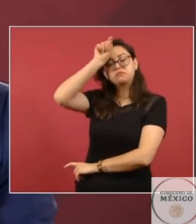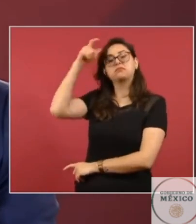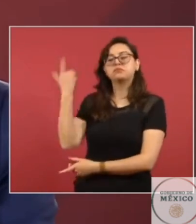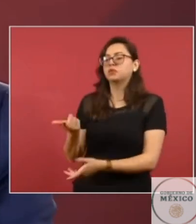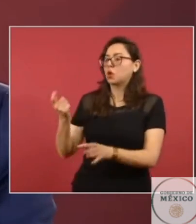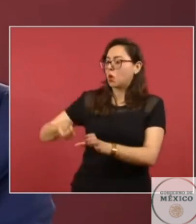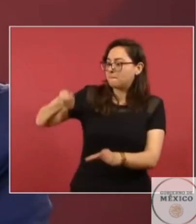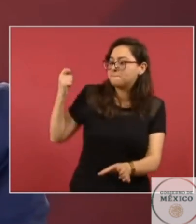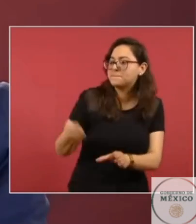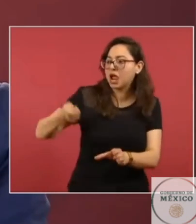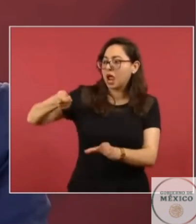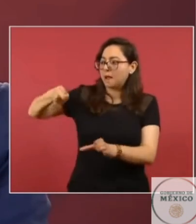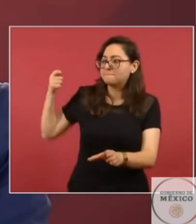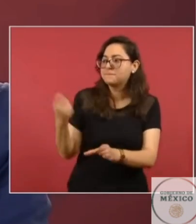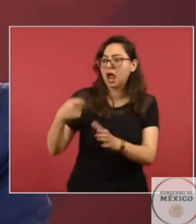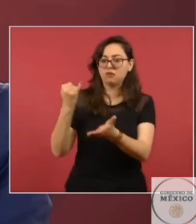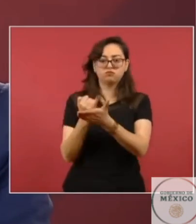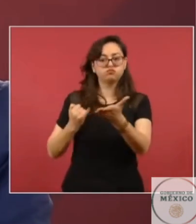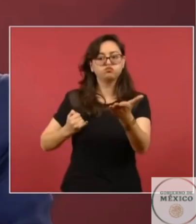de los ministros,